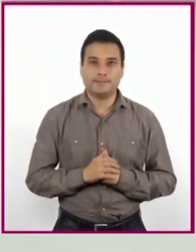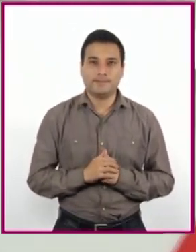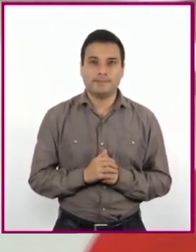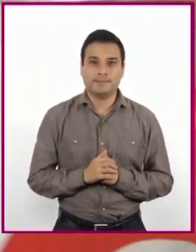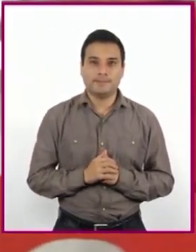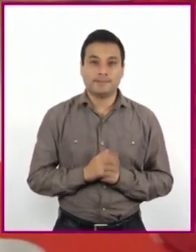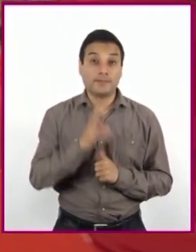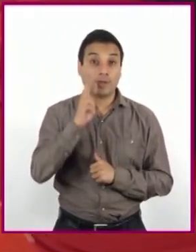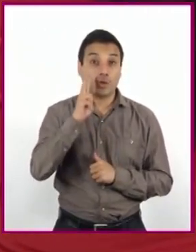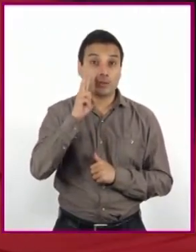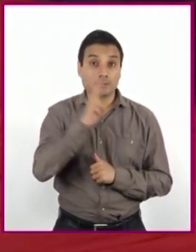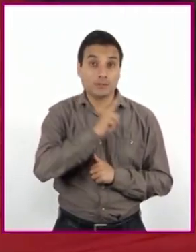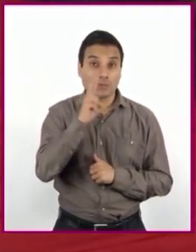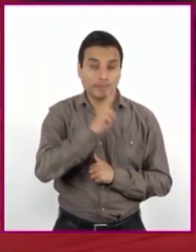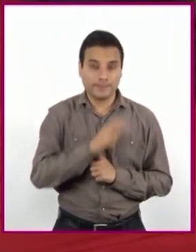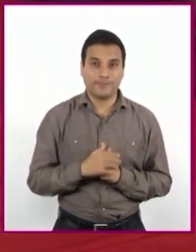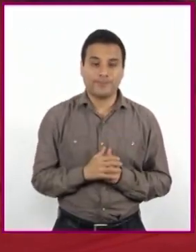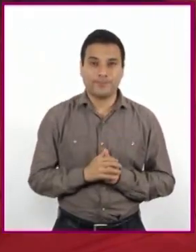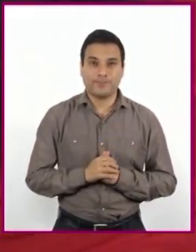oxígeno